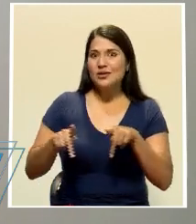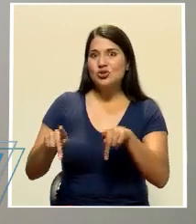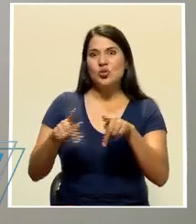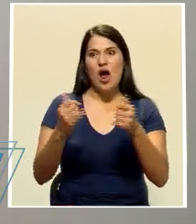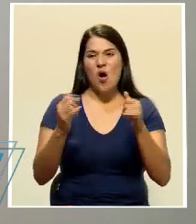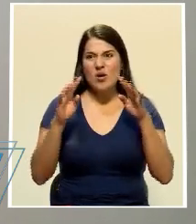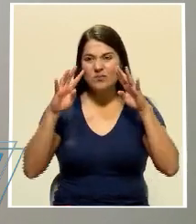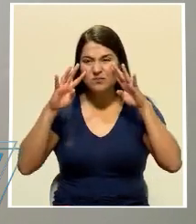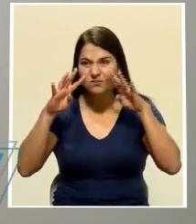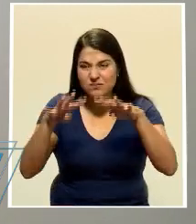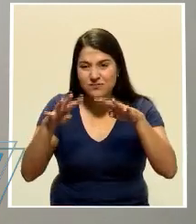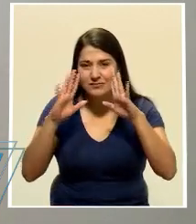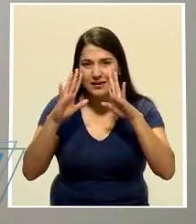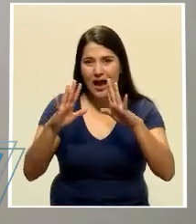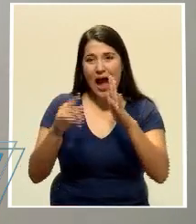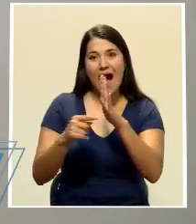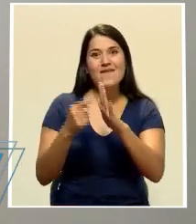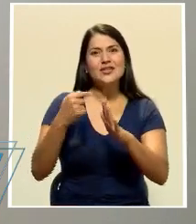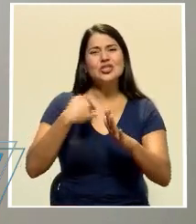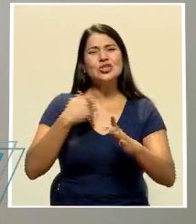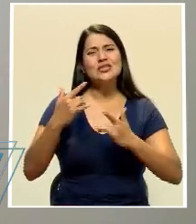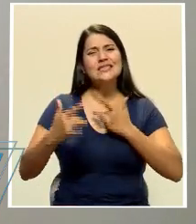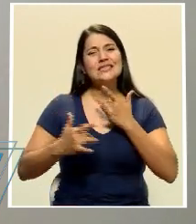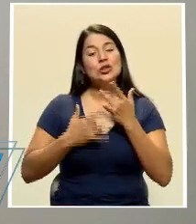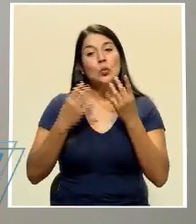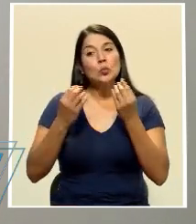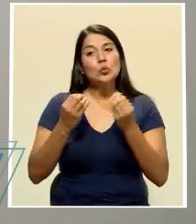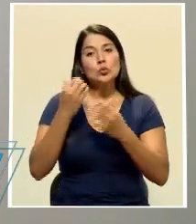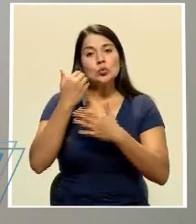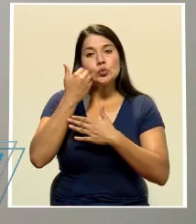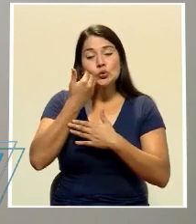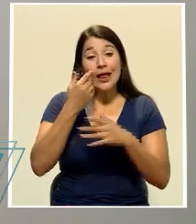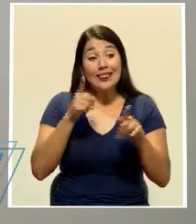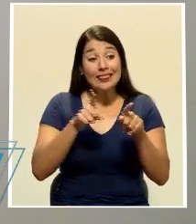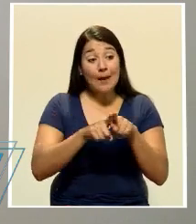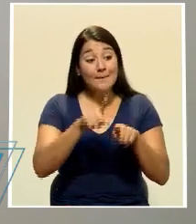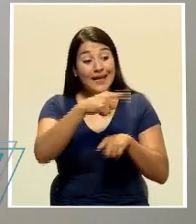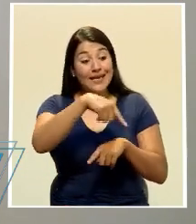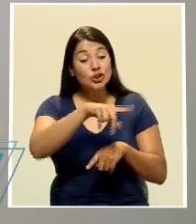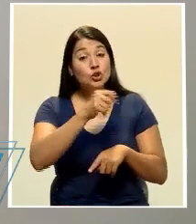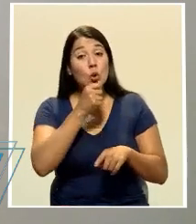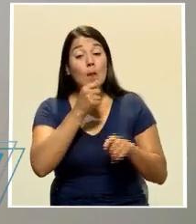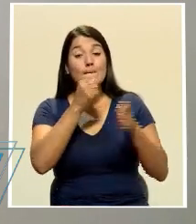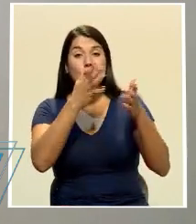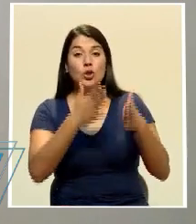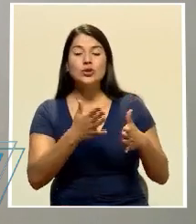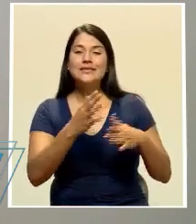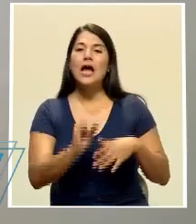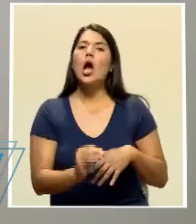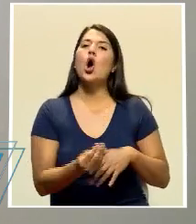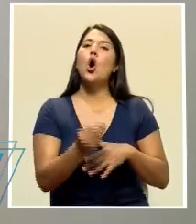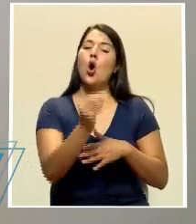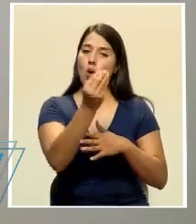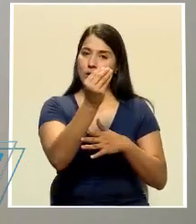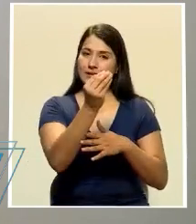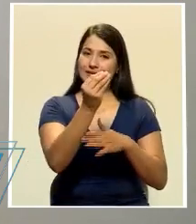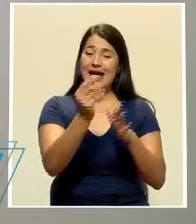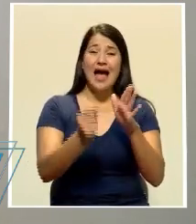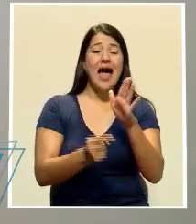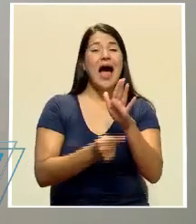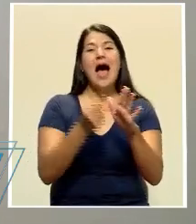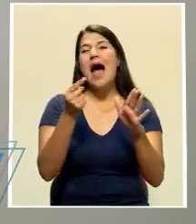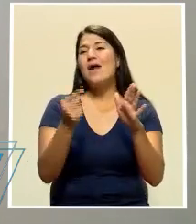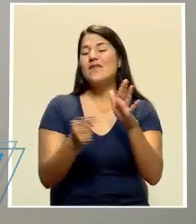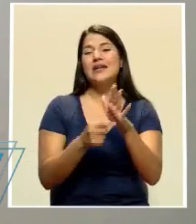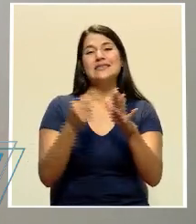a veces me da mucha pena. También esos colegas jóvenes responden un poco al ímpetu